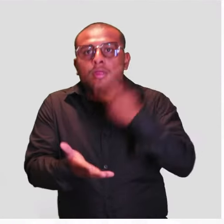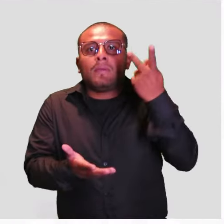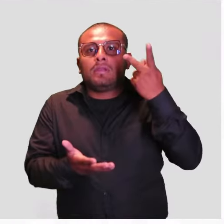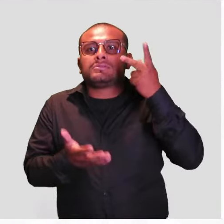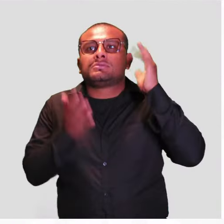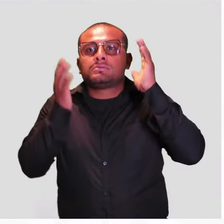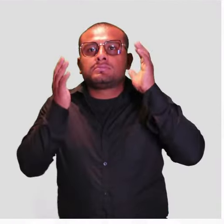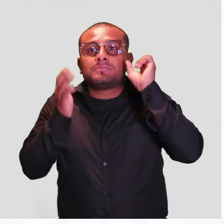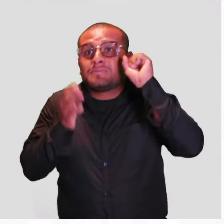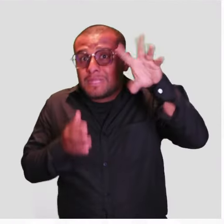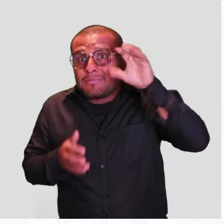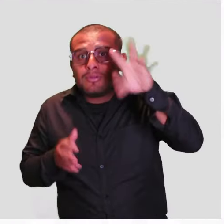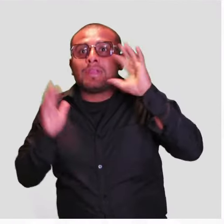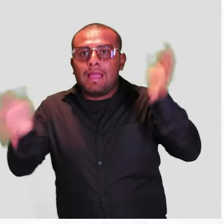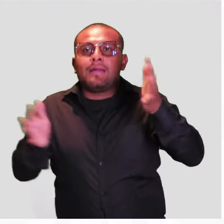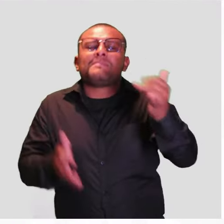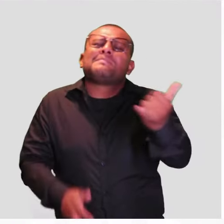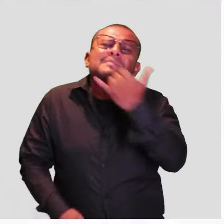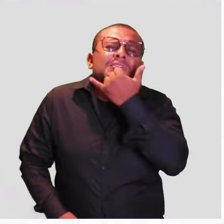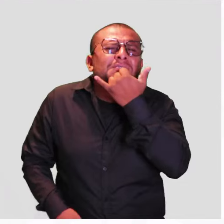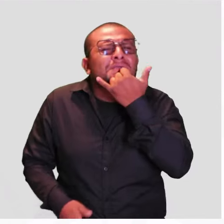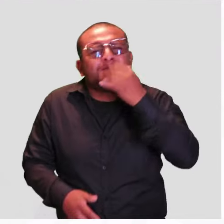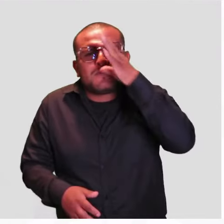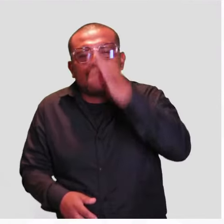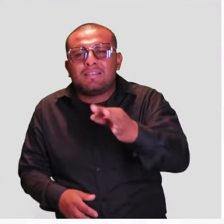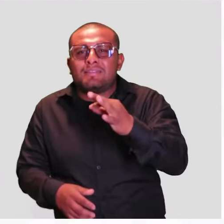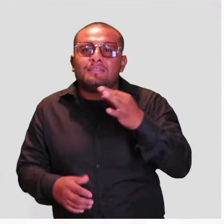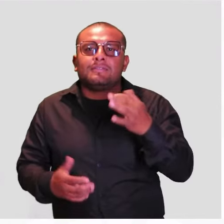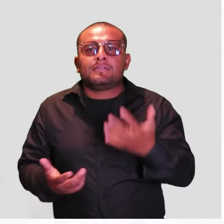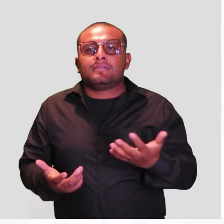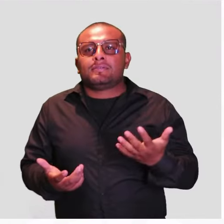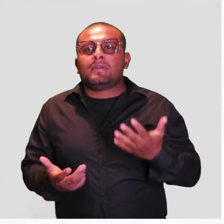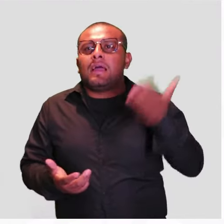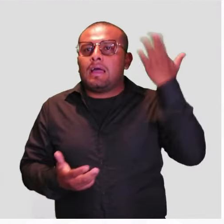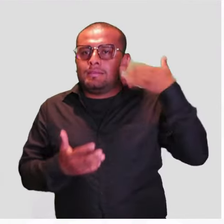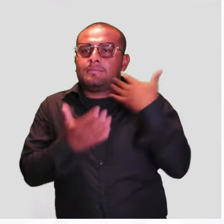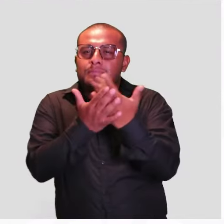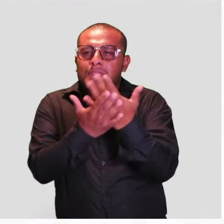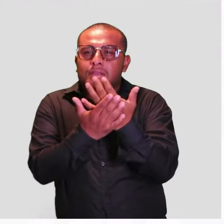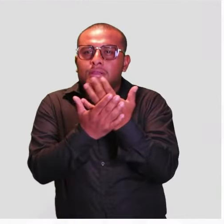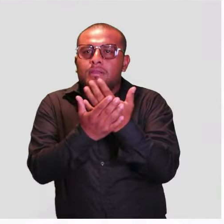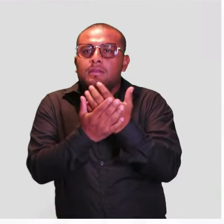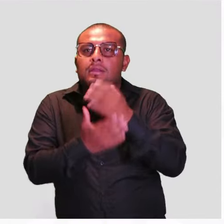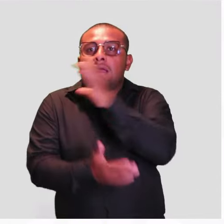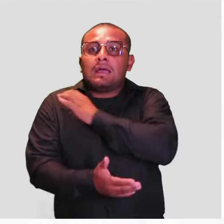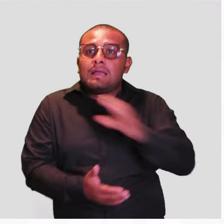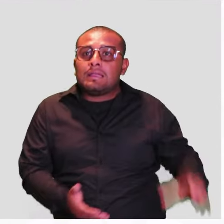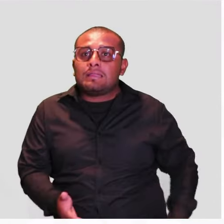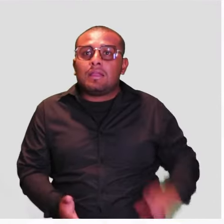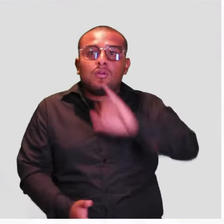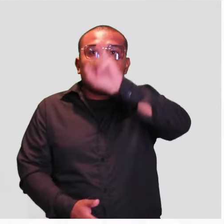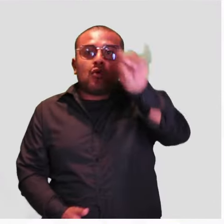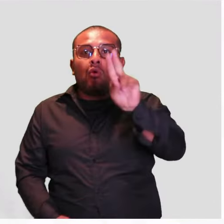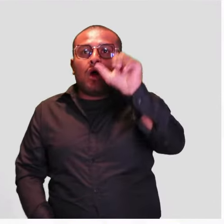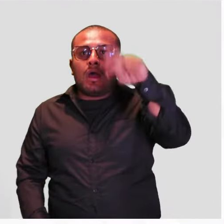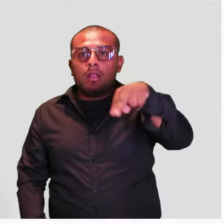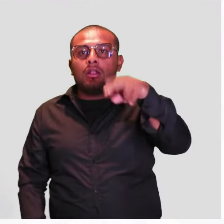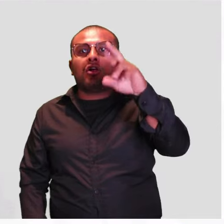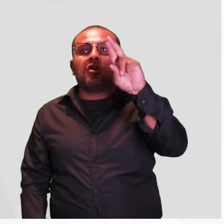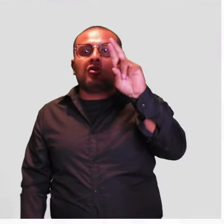esta emisión y continuamos con la respuesta del candidato Juan Roch de Querétaro Seguro. Candidato, le